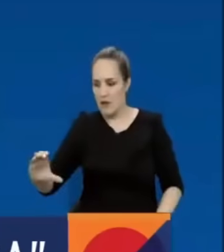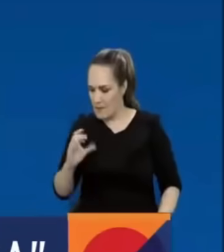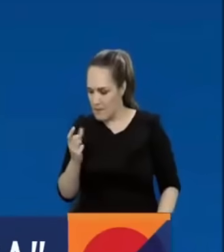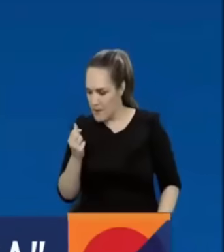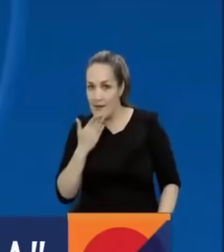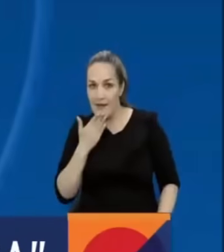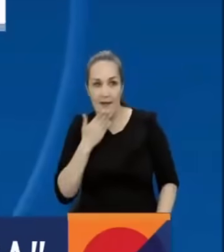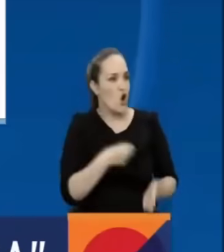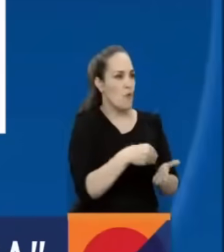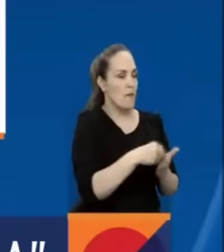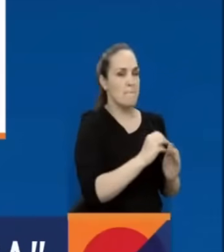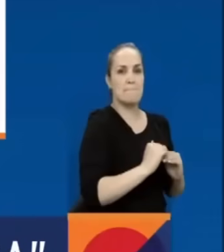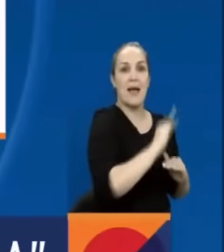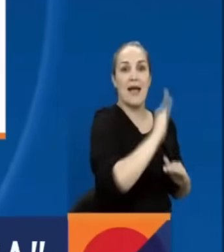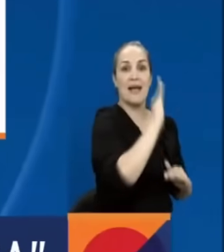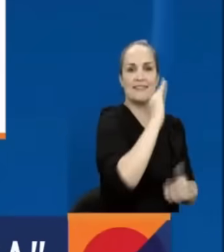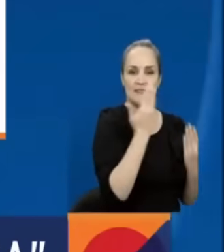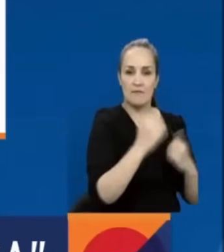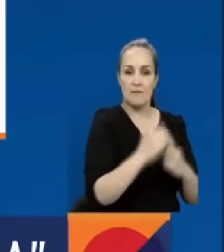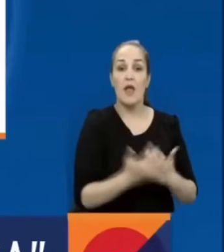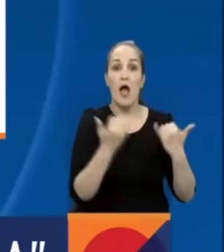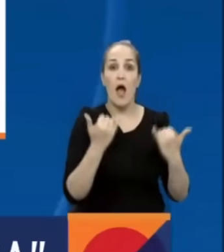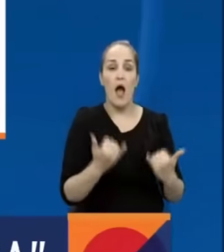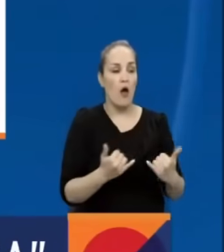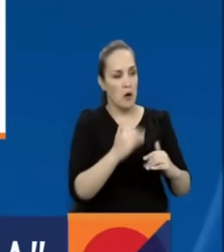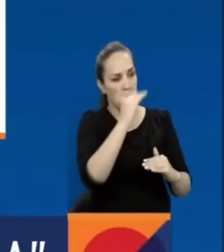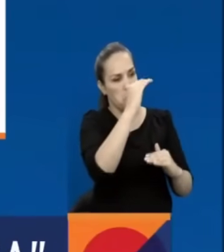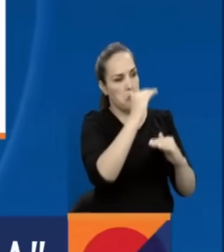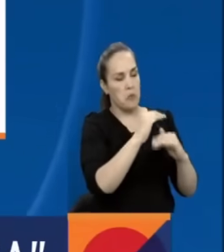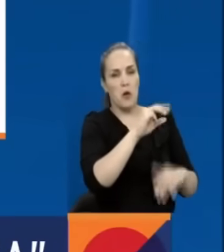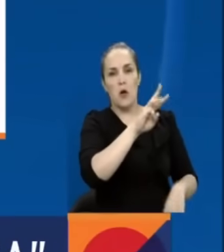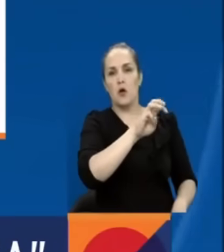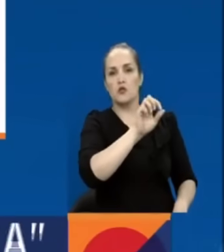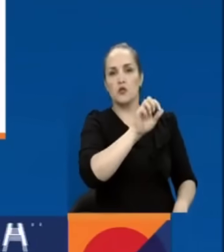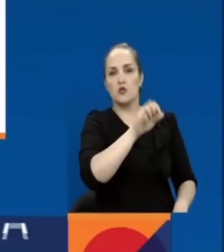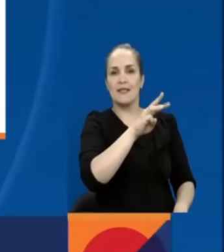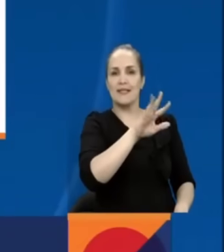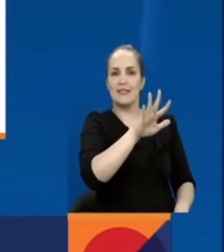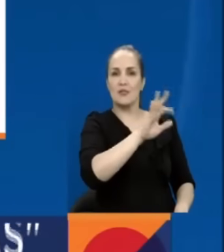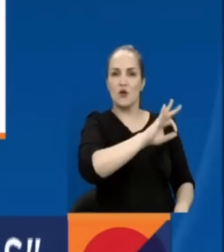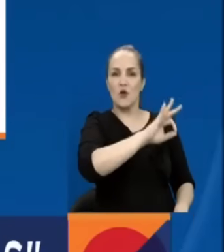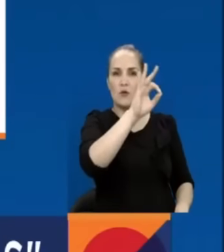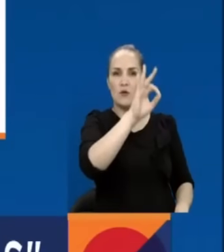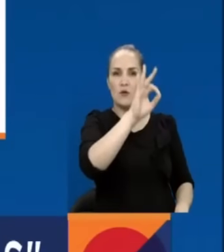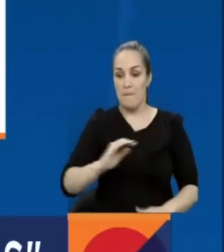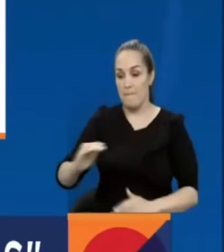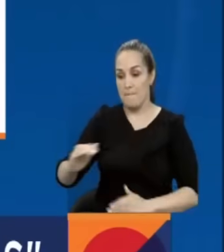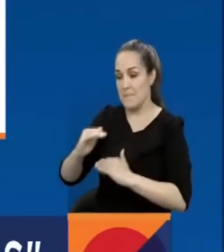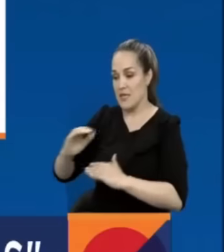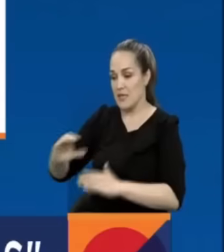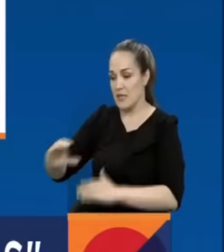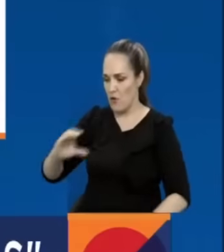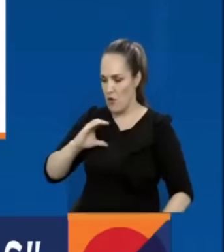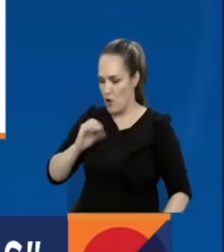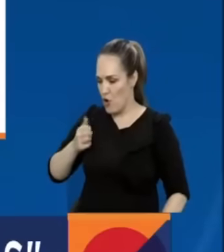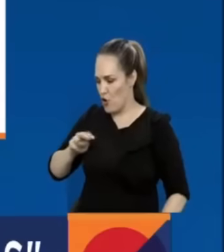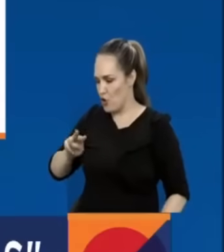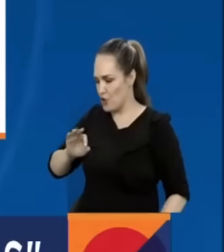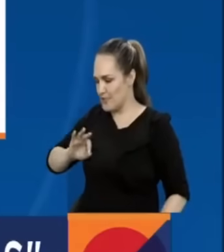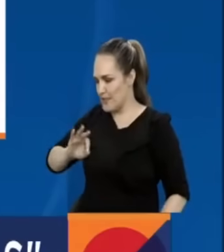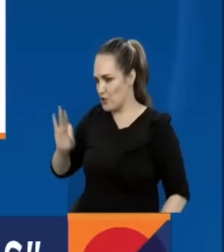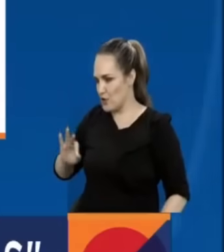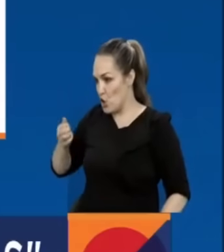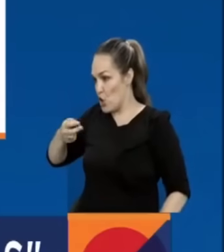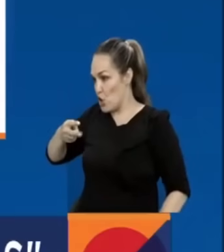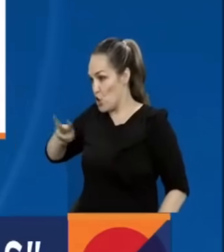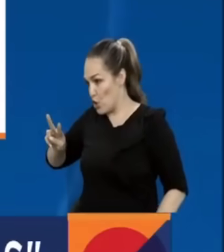Volvió a bajar fuertemente la tasa de inflación. Está en 8,35% anual. El salario mínimo lo subimos en 12%, así que si logramos